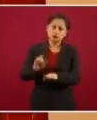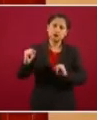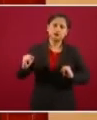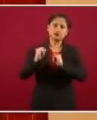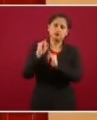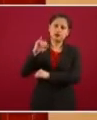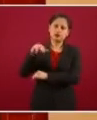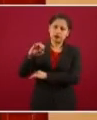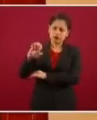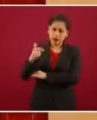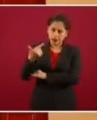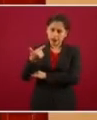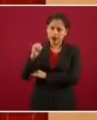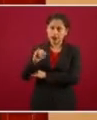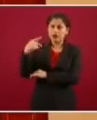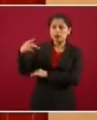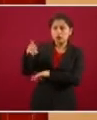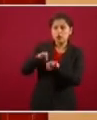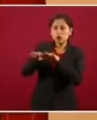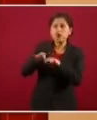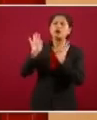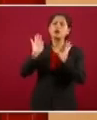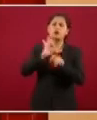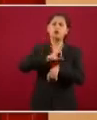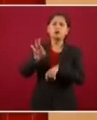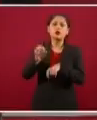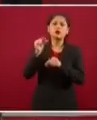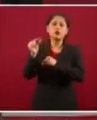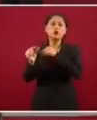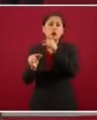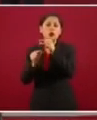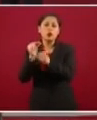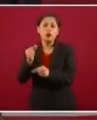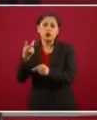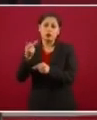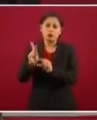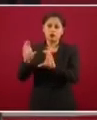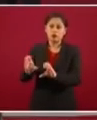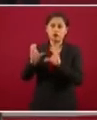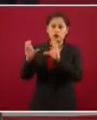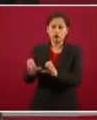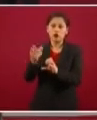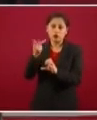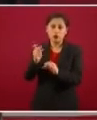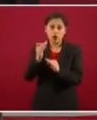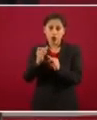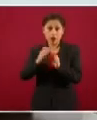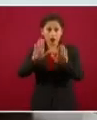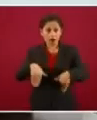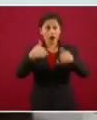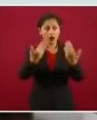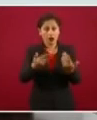se van a poder hacer en forma controlada, pero el principio general es que estas se suspendan. Y la última medida, que es